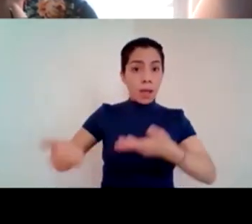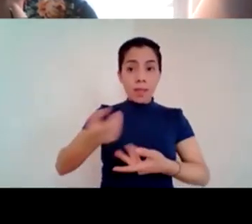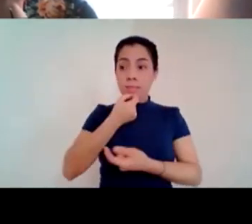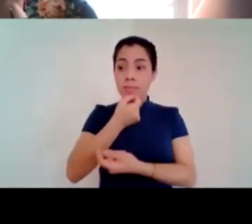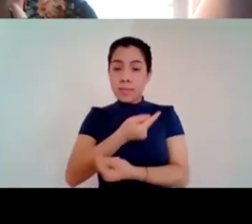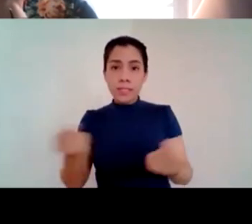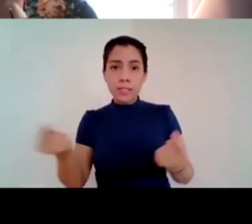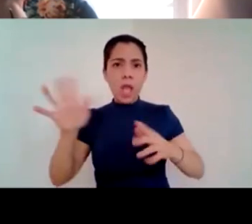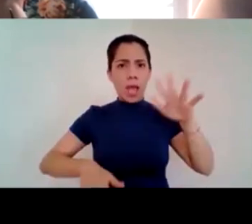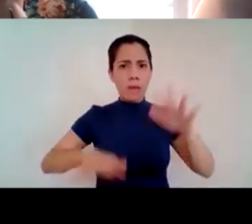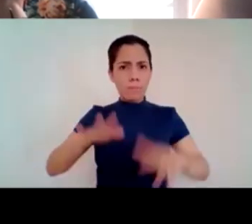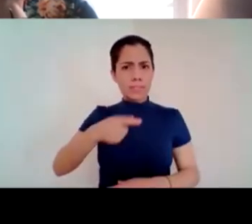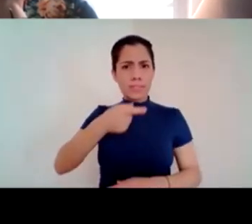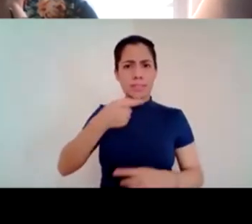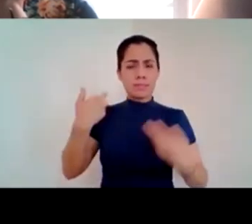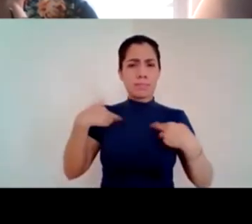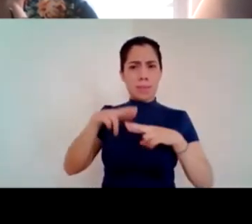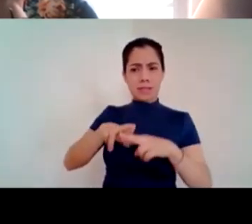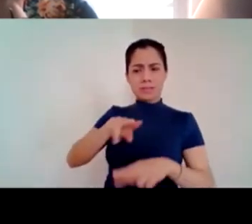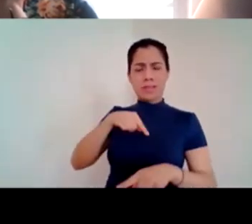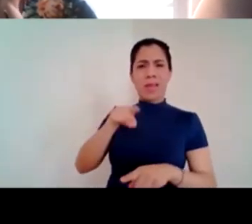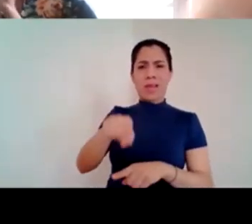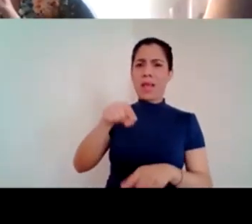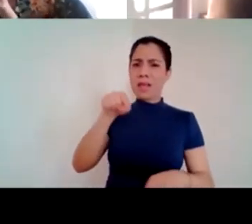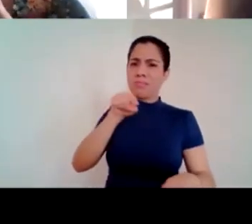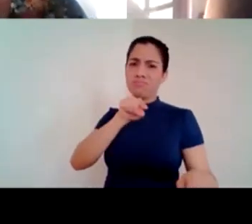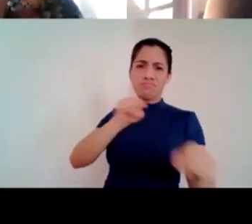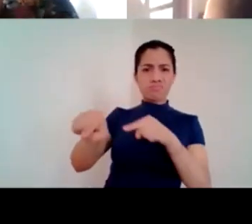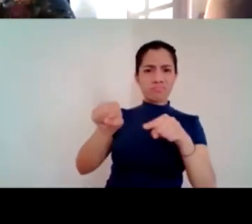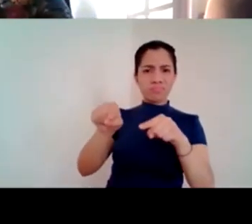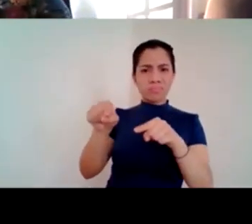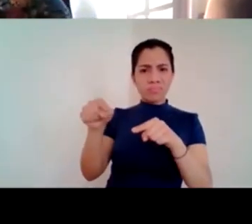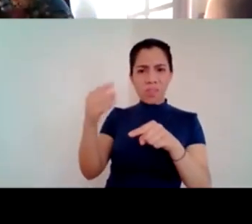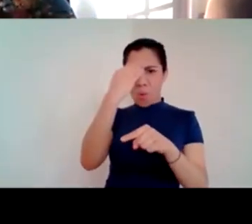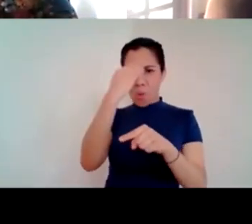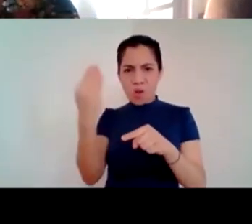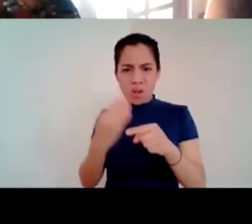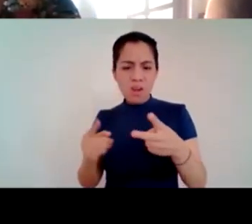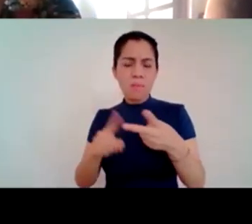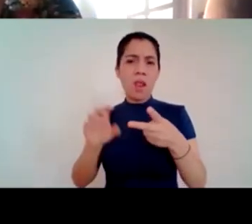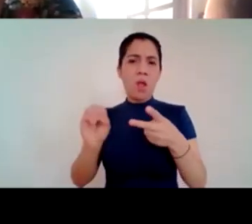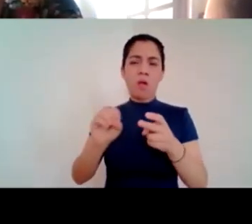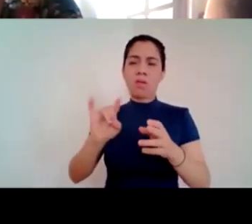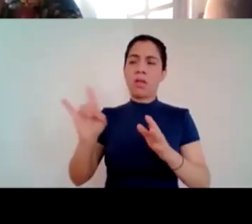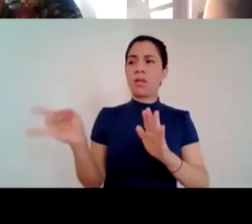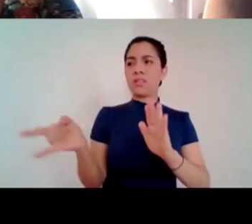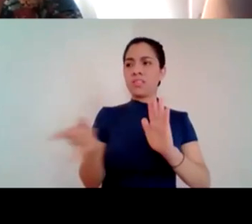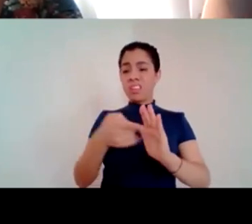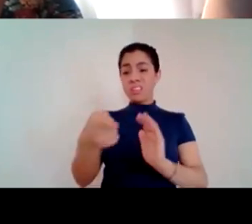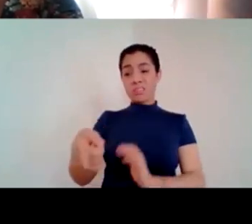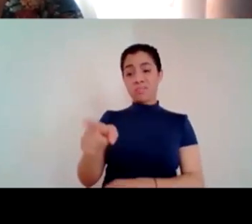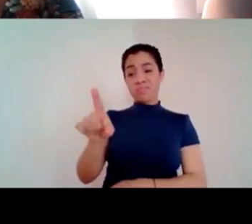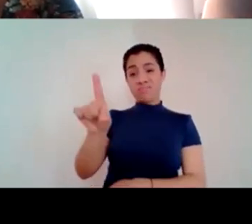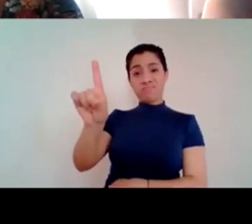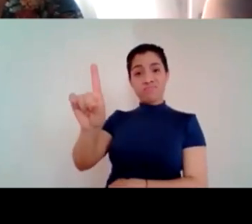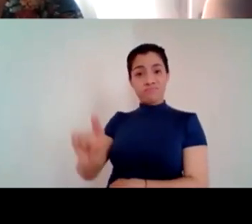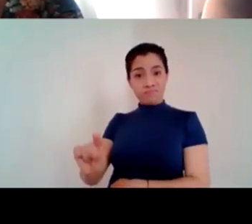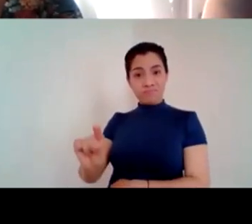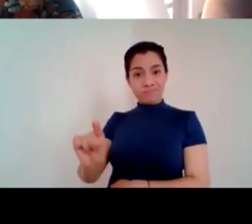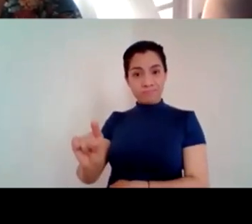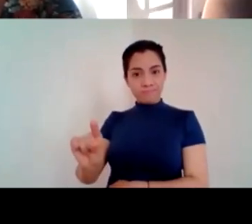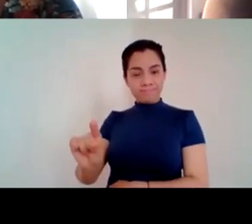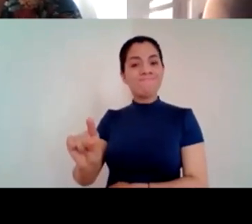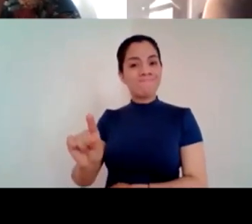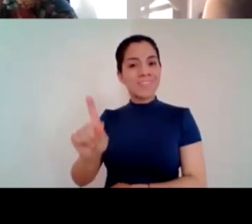cosas horribles los etiquetan horrible los convencen de que son poco valiosos yo siempre he tenido la